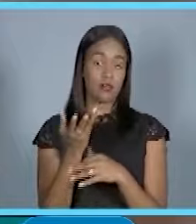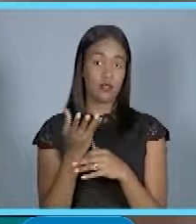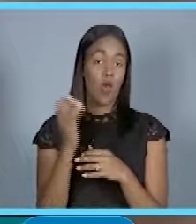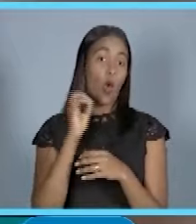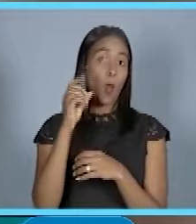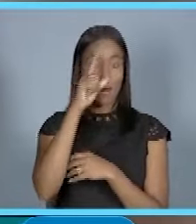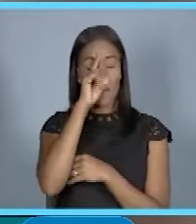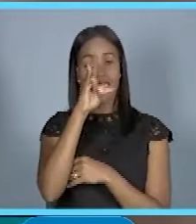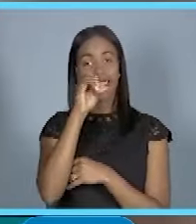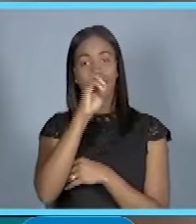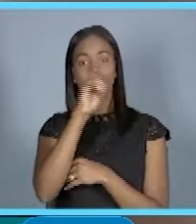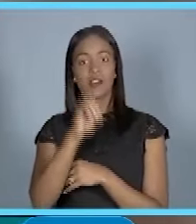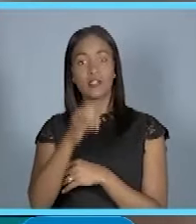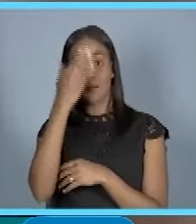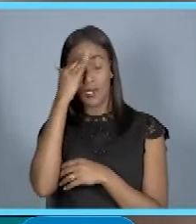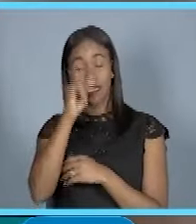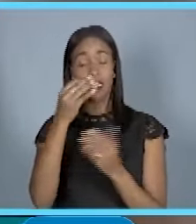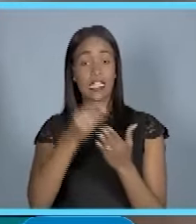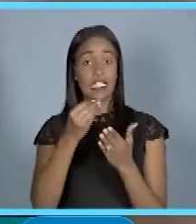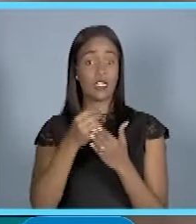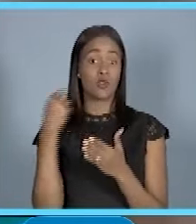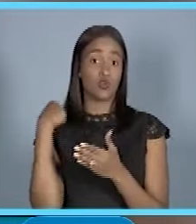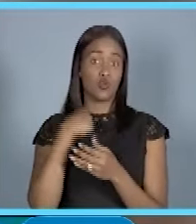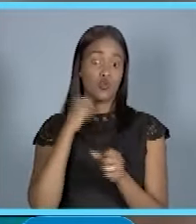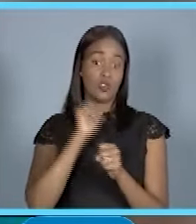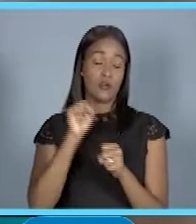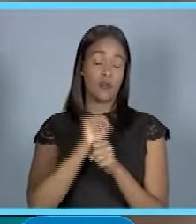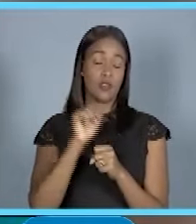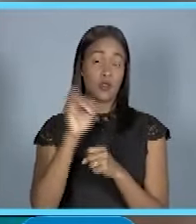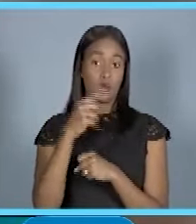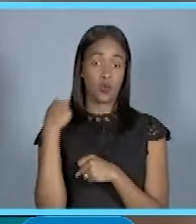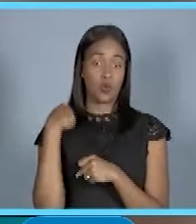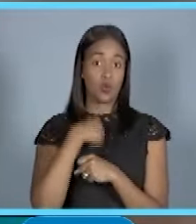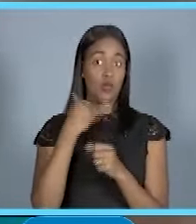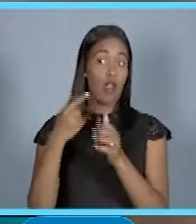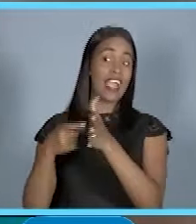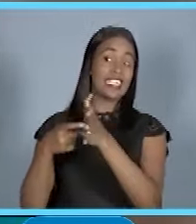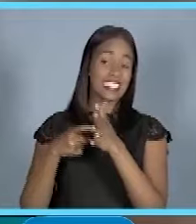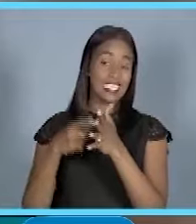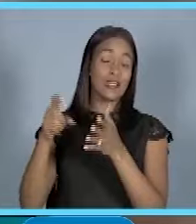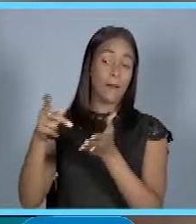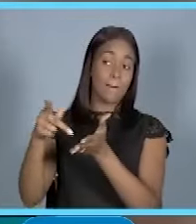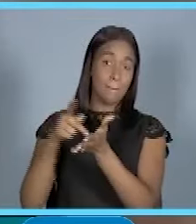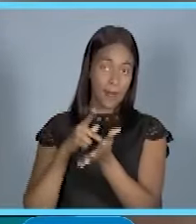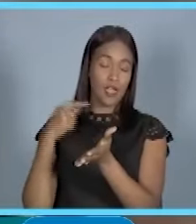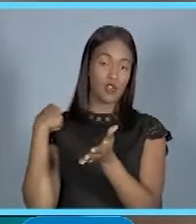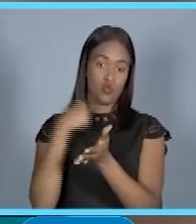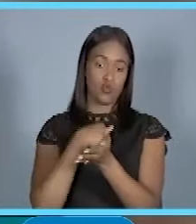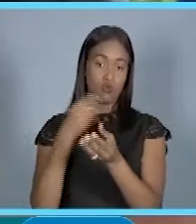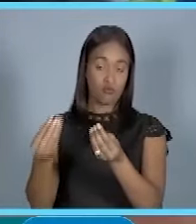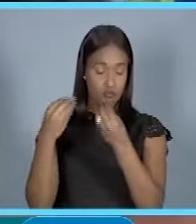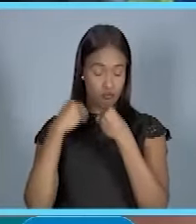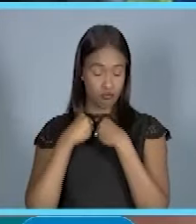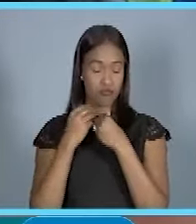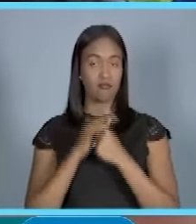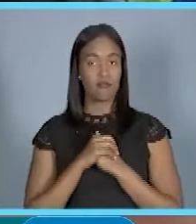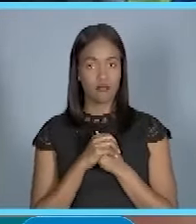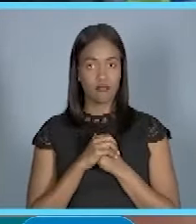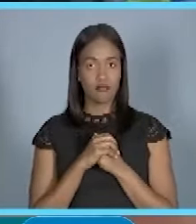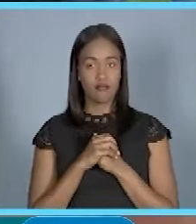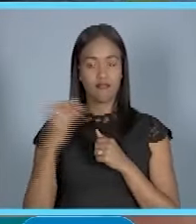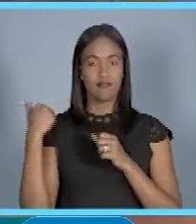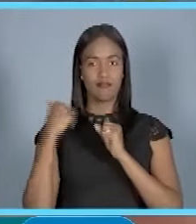por el 70%, porque es un dinero de nosotros los trabajadores y nosotros lo estamos exigiendo que nos lo pasen a nosotros, a nuestras manos.